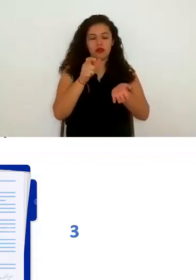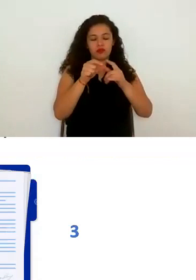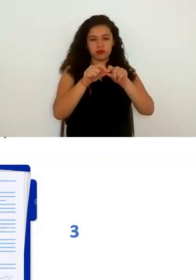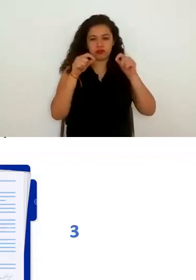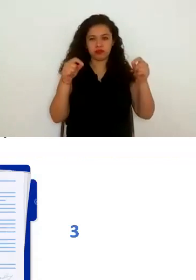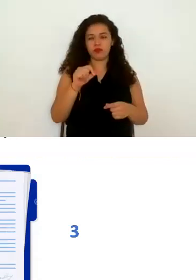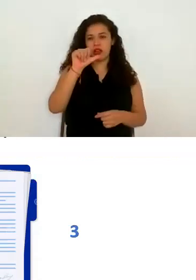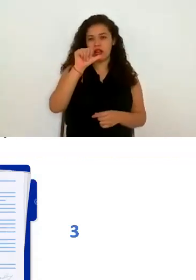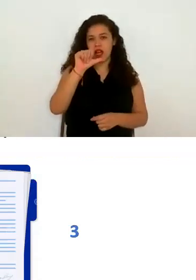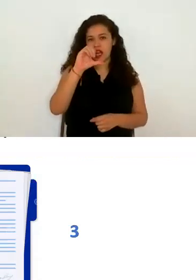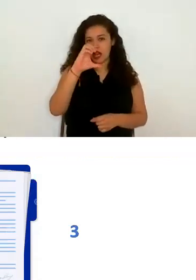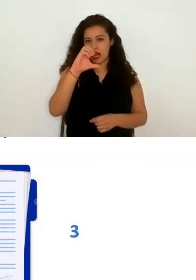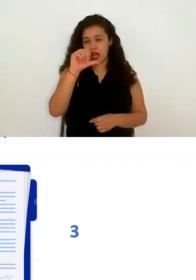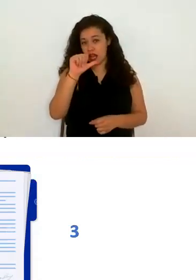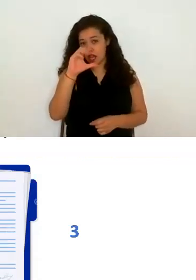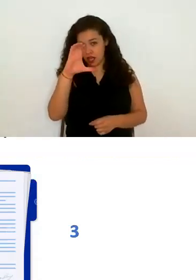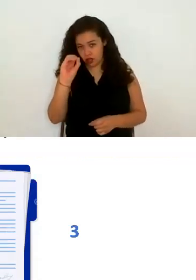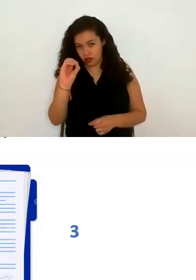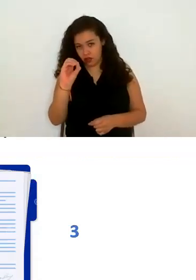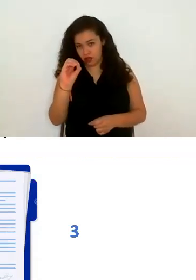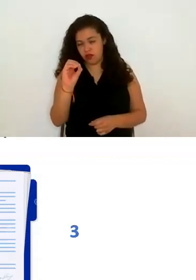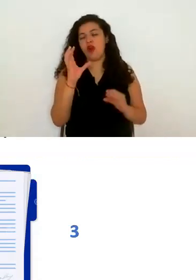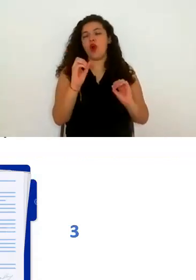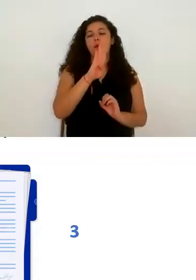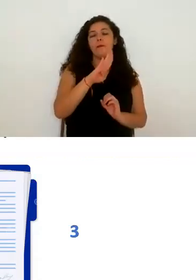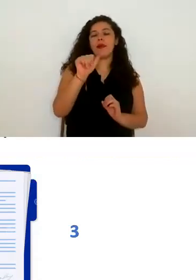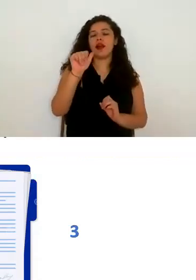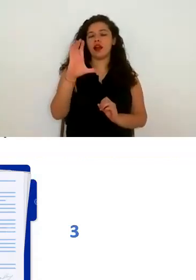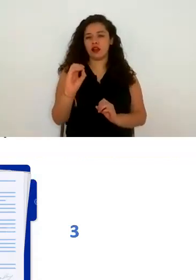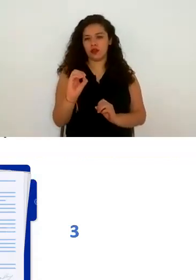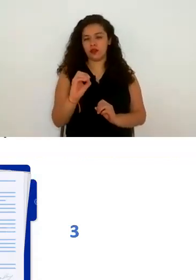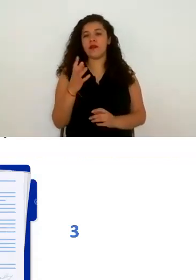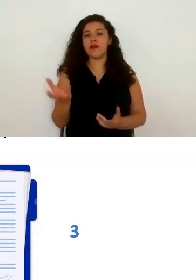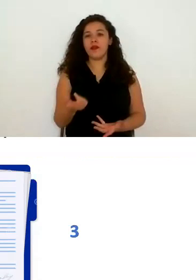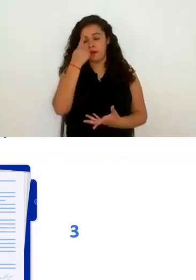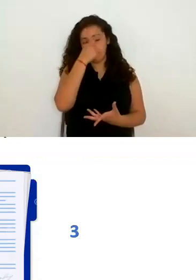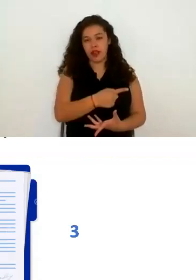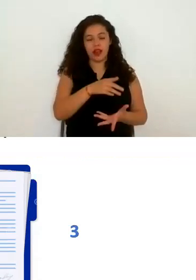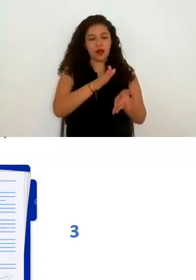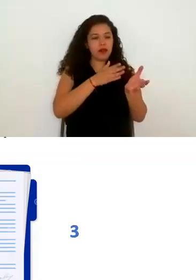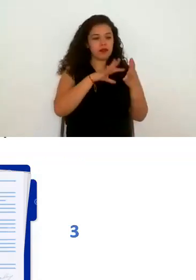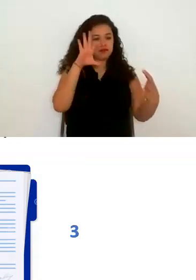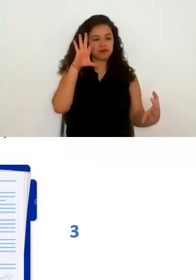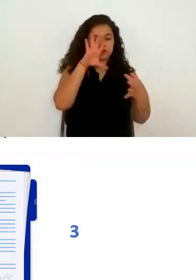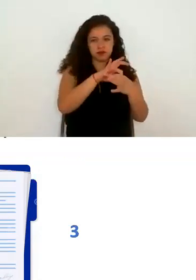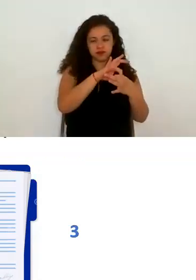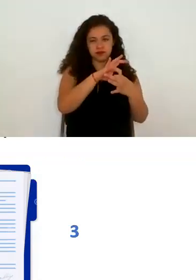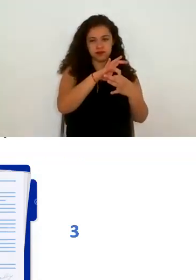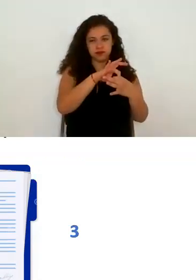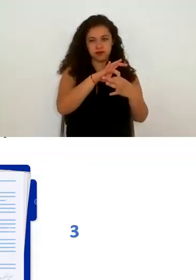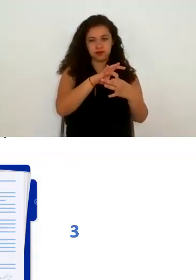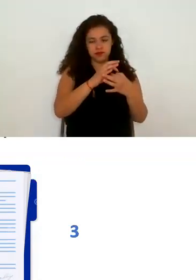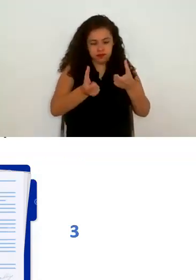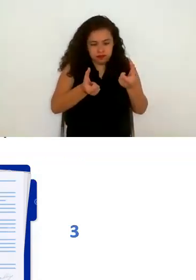ACO que utilizamos para unir los expedientes.